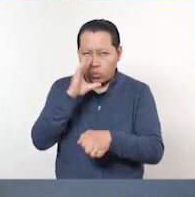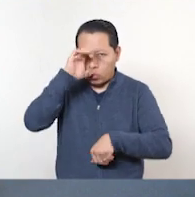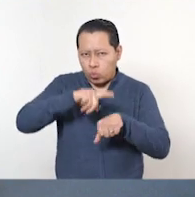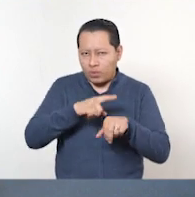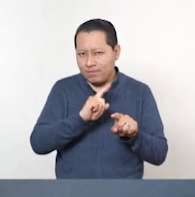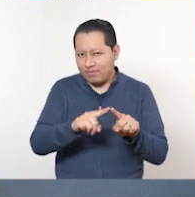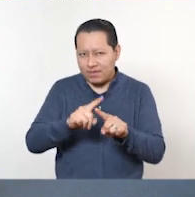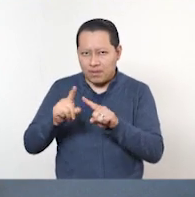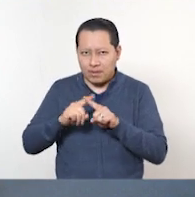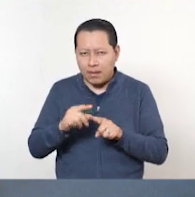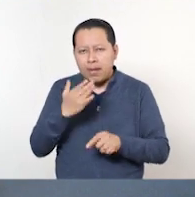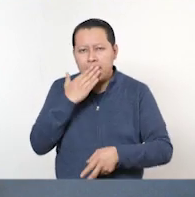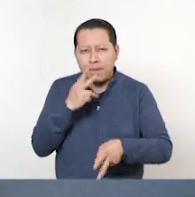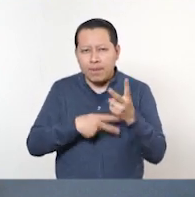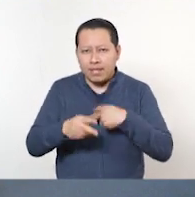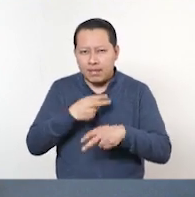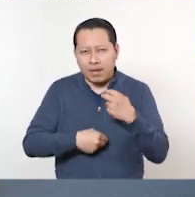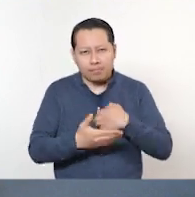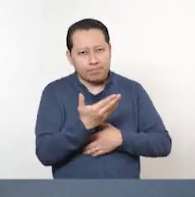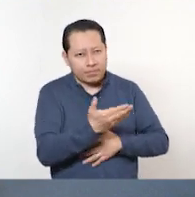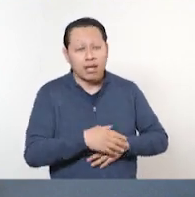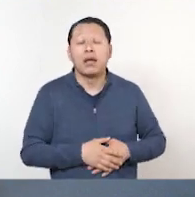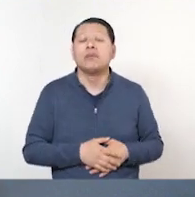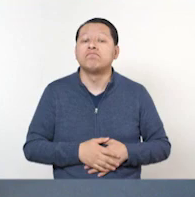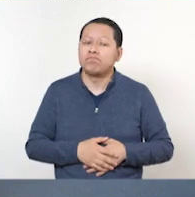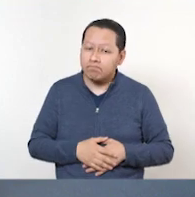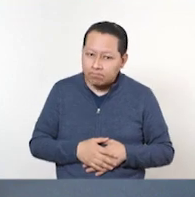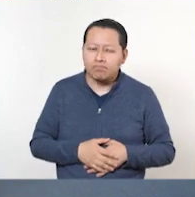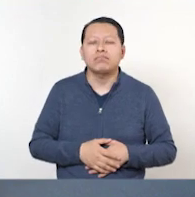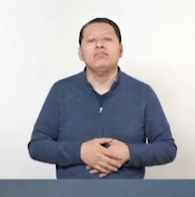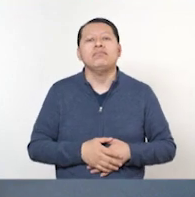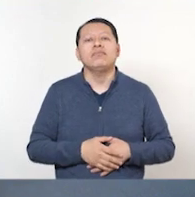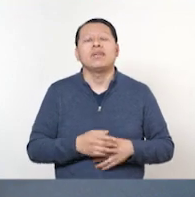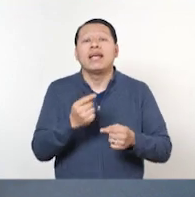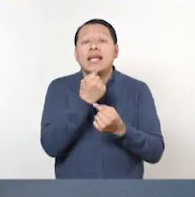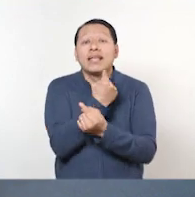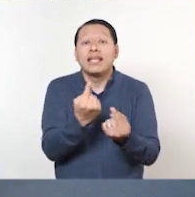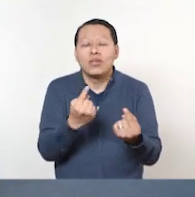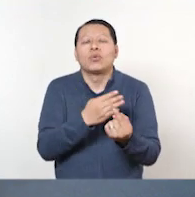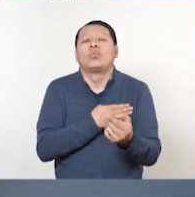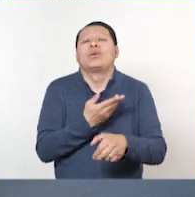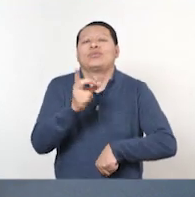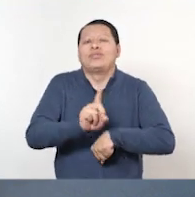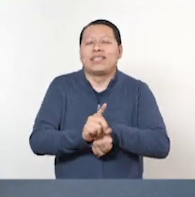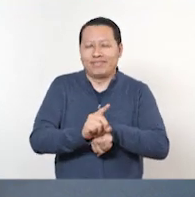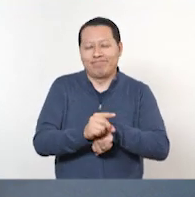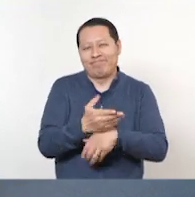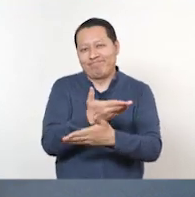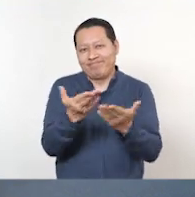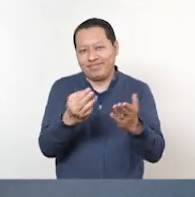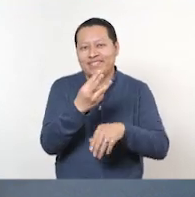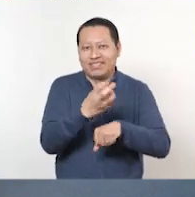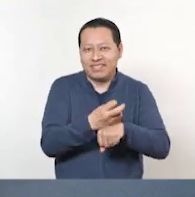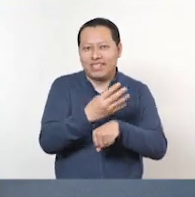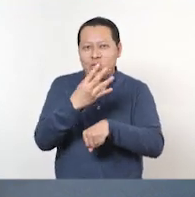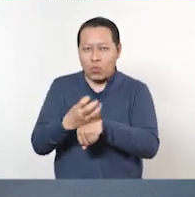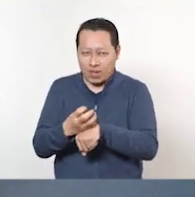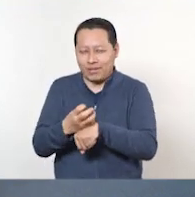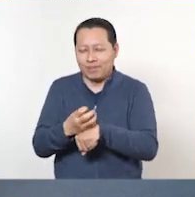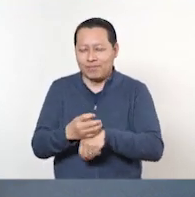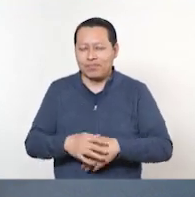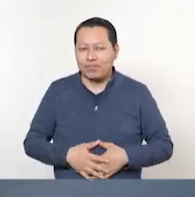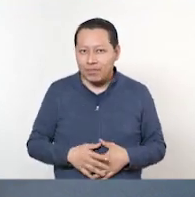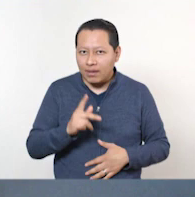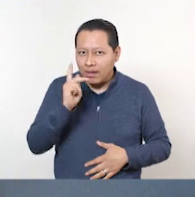intercultural. Bienvenida, Guadalupe. Bienvenida. Buenos días. Buen día, niñas y niños de tercero y cuarto grado